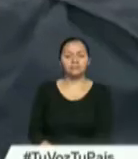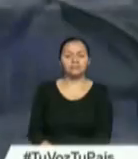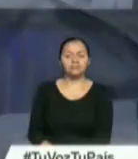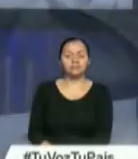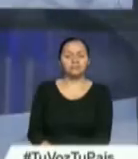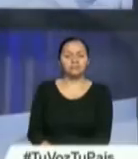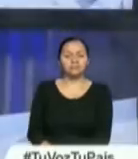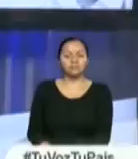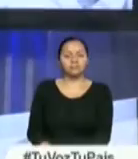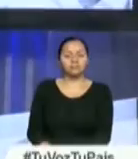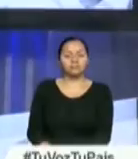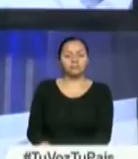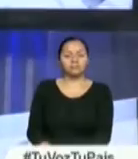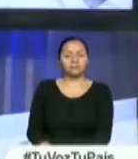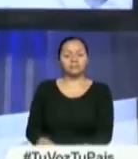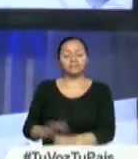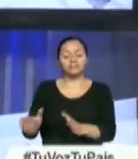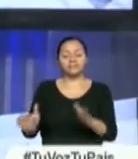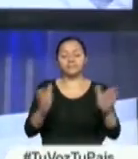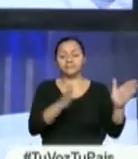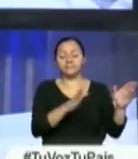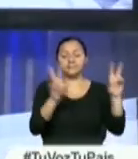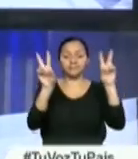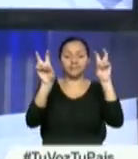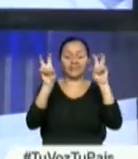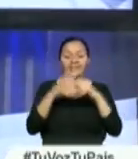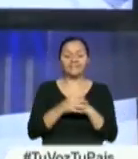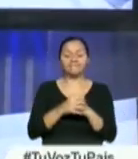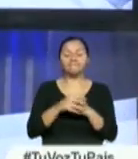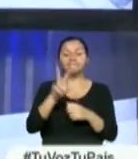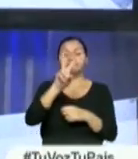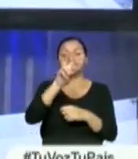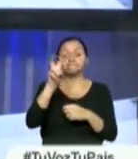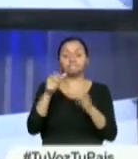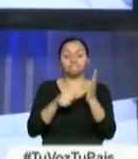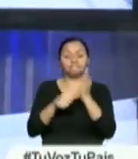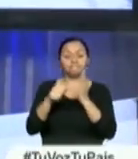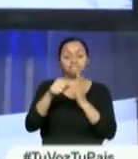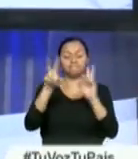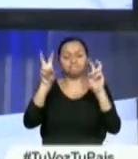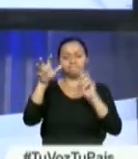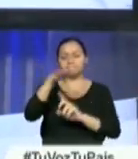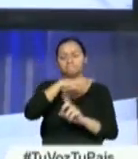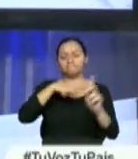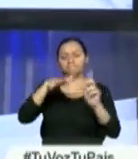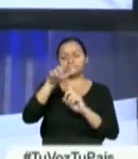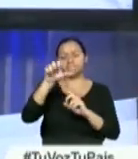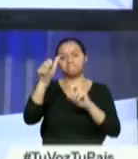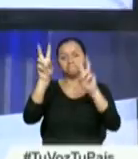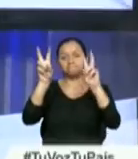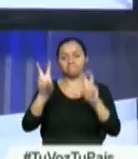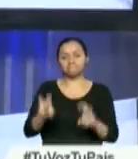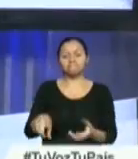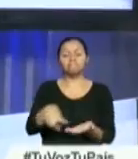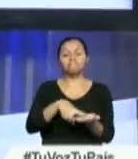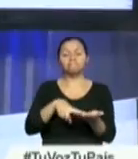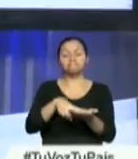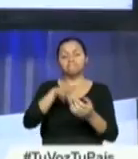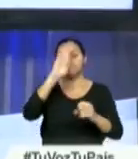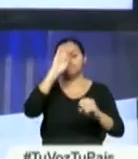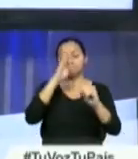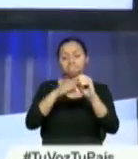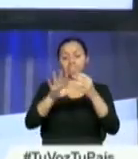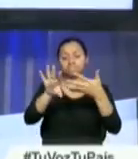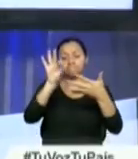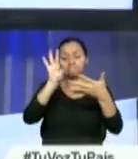Ciudadano. Pasamos a otro tema. Más de 200 ministros del Ambiente y de otros sectores se reunieron con el fin de